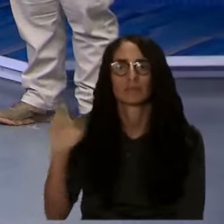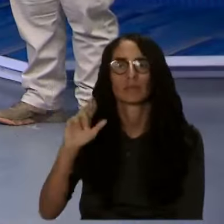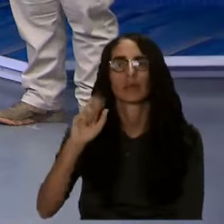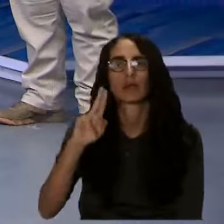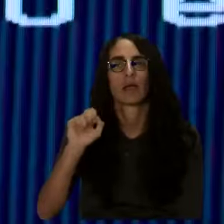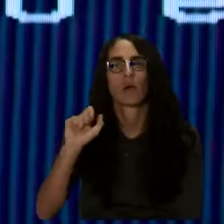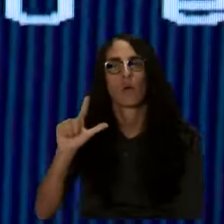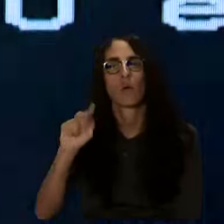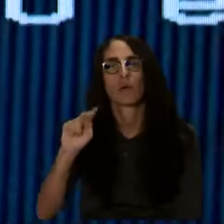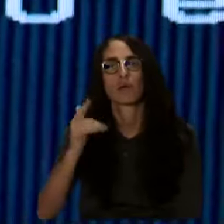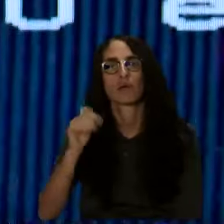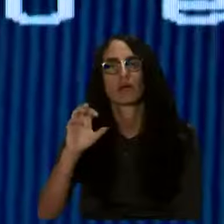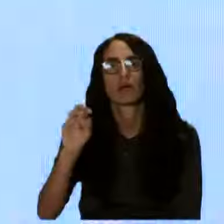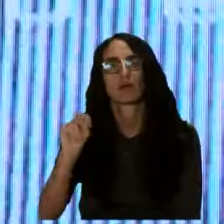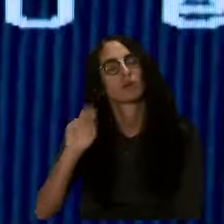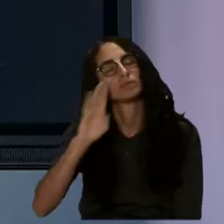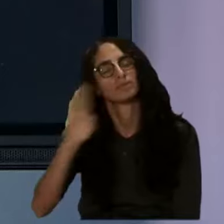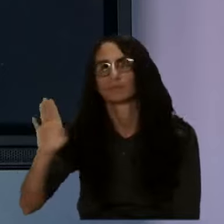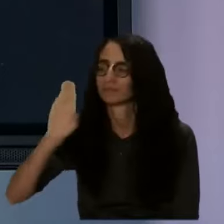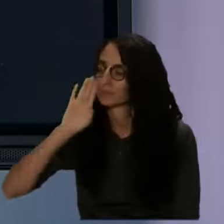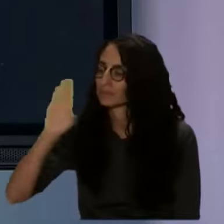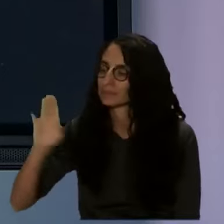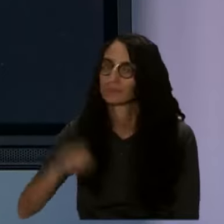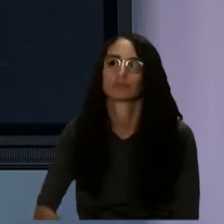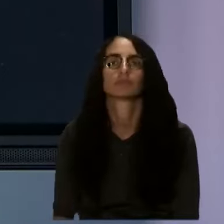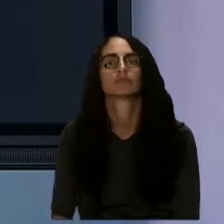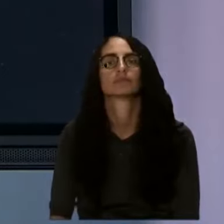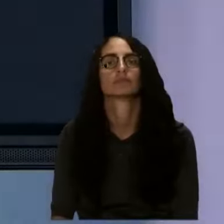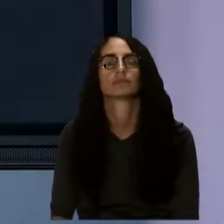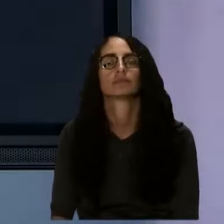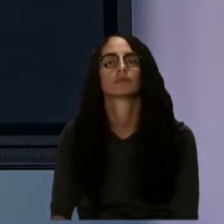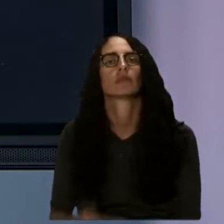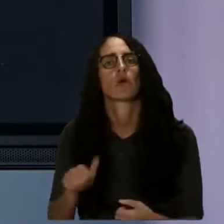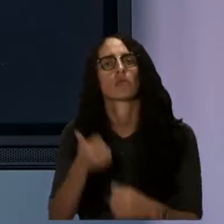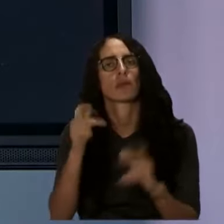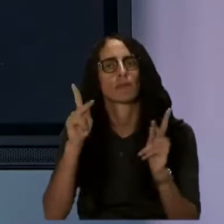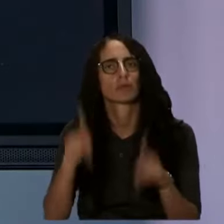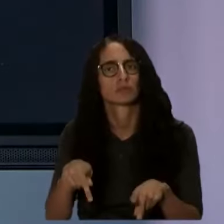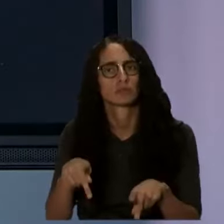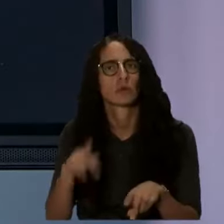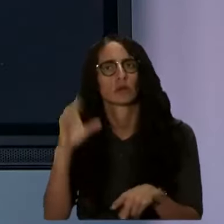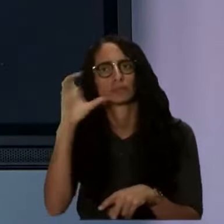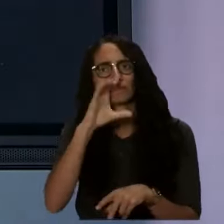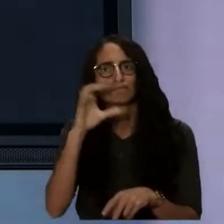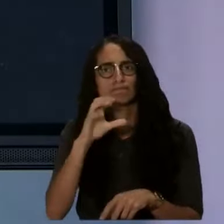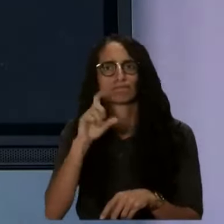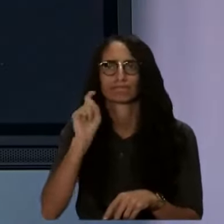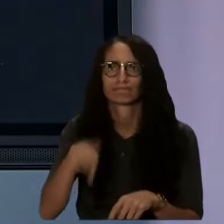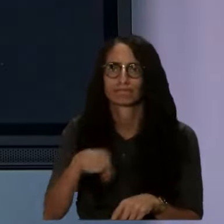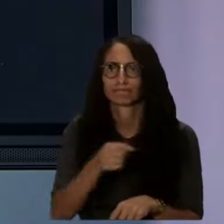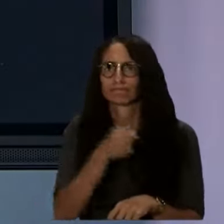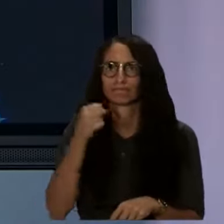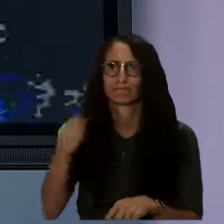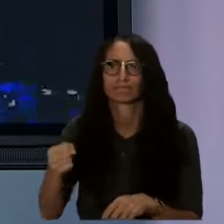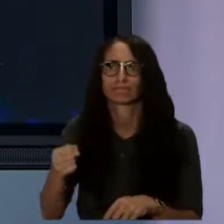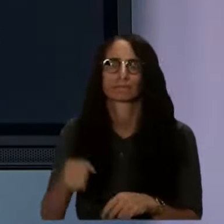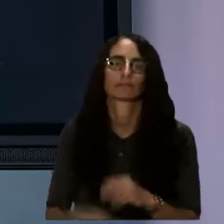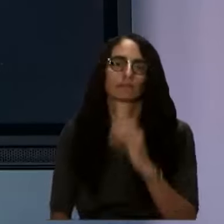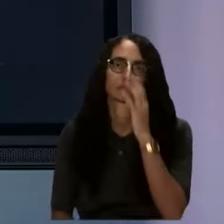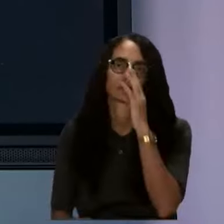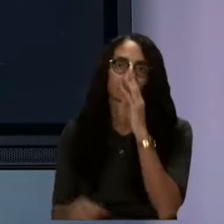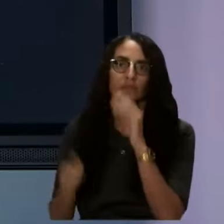bienvenido capitán Saludos Miguel capitán hay otra persona que tiene que ser buscada y que tiene que ser arrestada de inmediato y